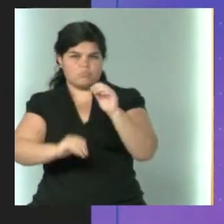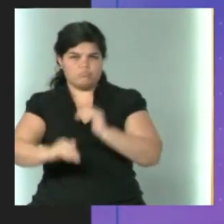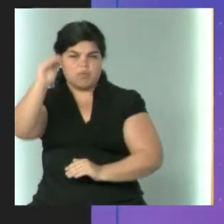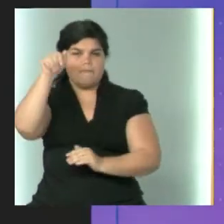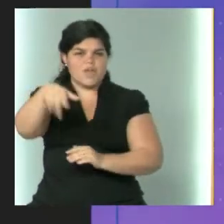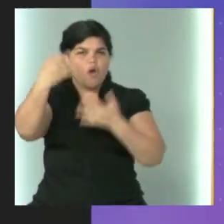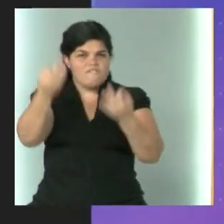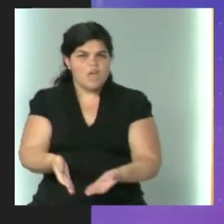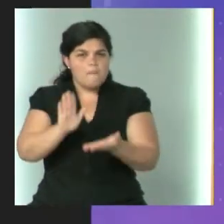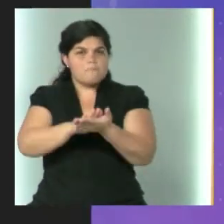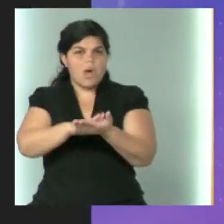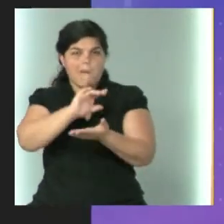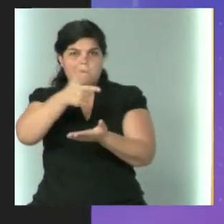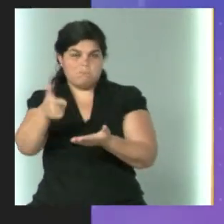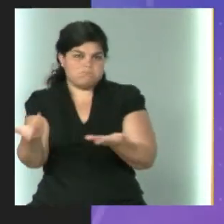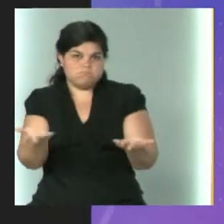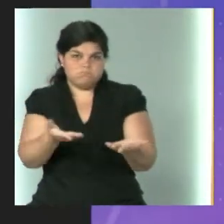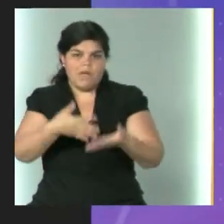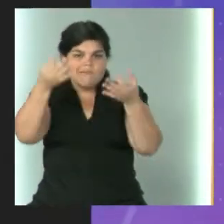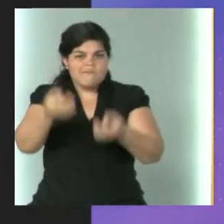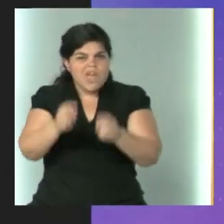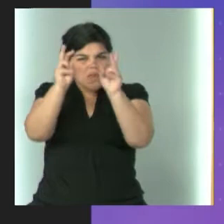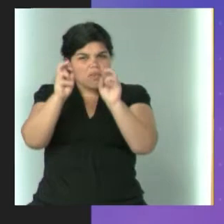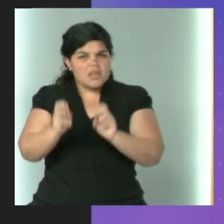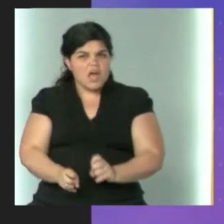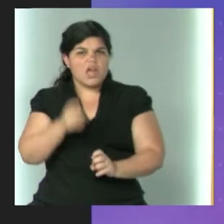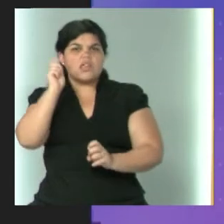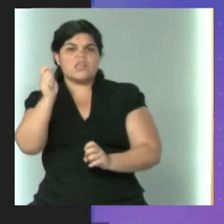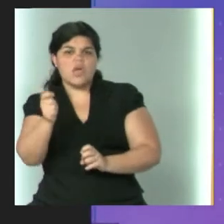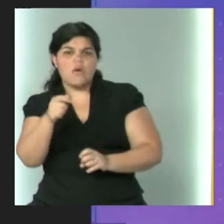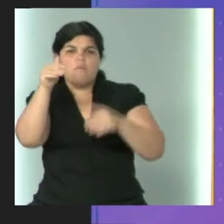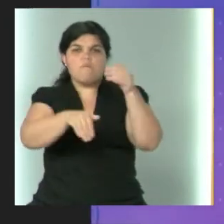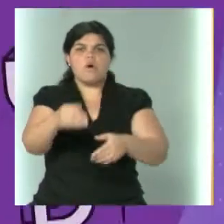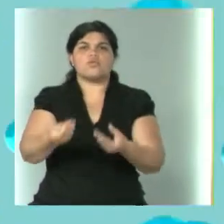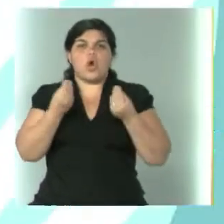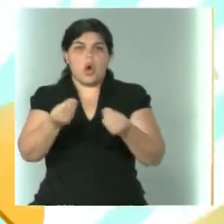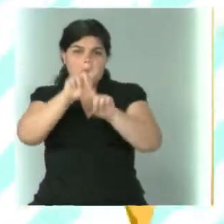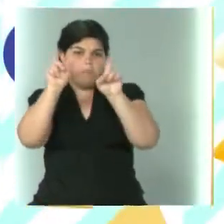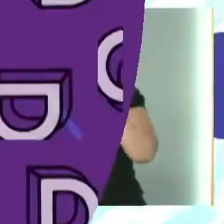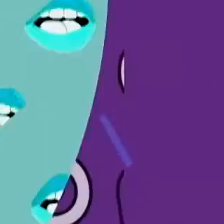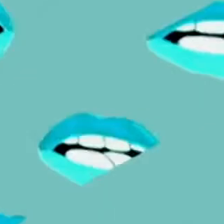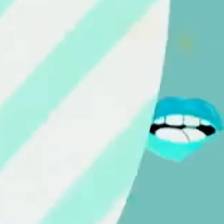probar. Nadie puede rastrear en retrospectiva quién votó, de qué manera, debido a qué anuncio.